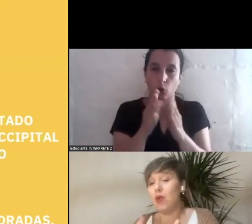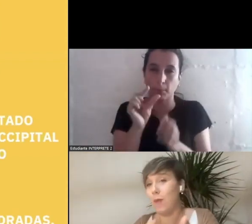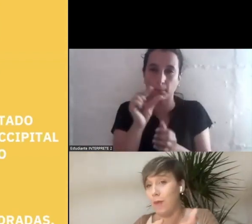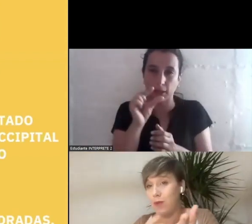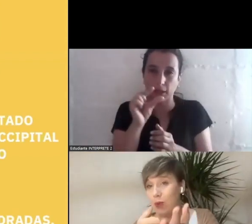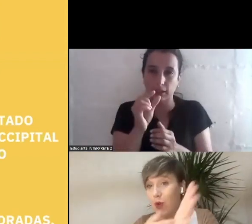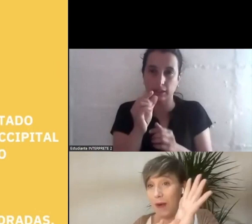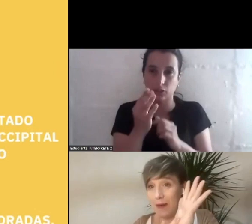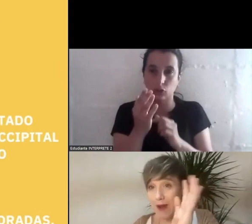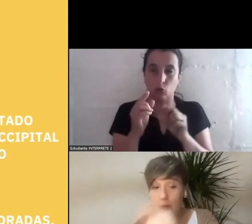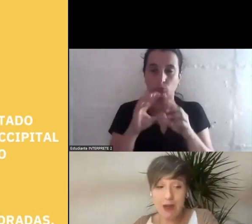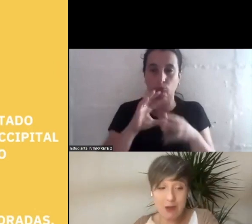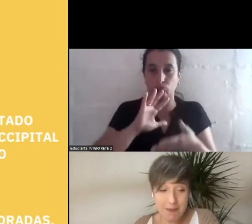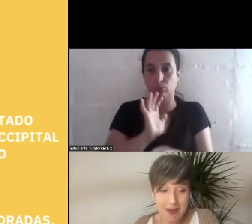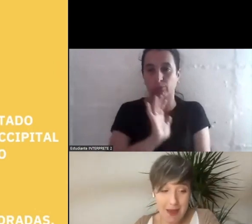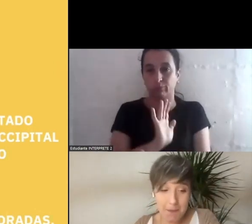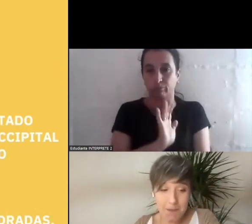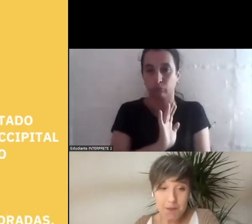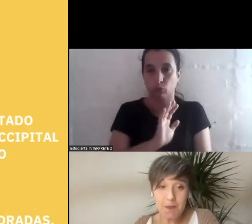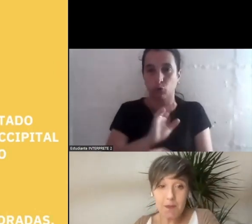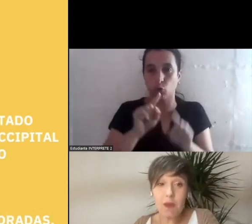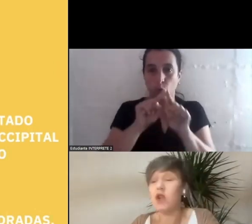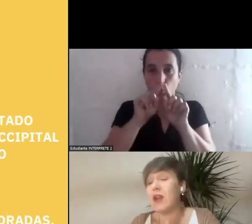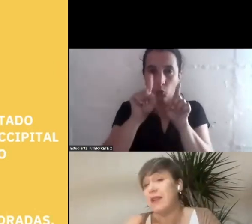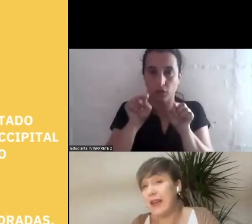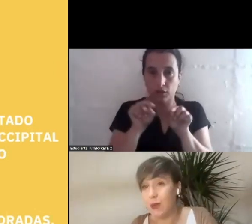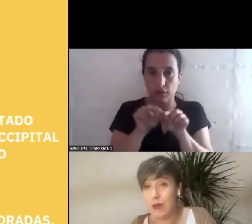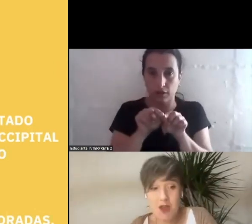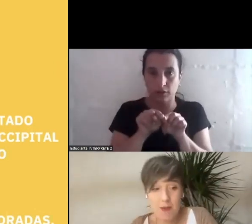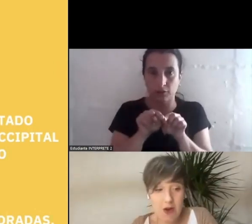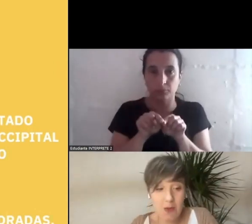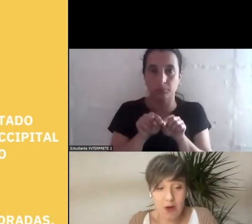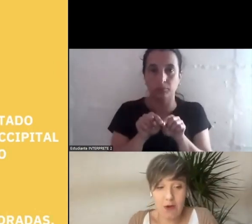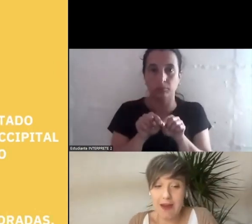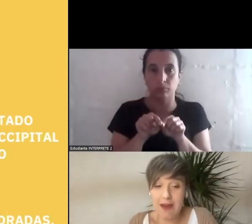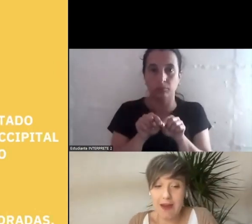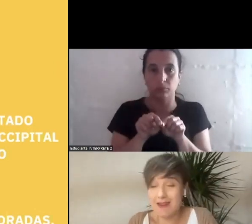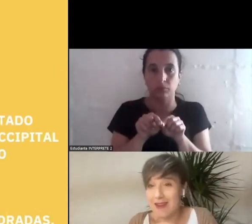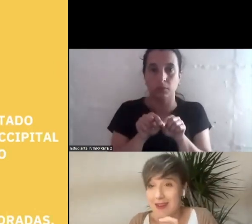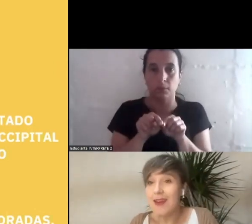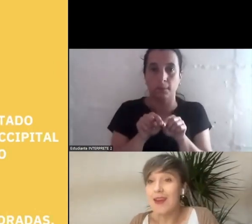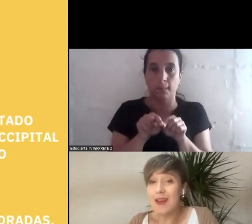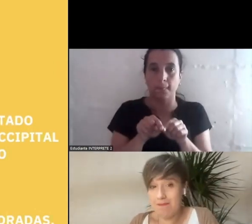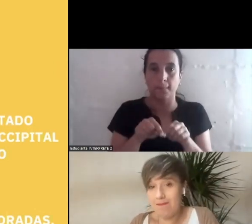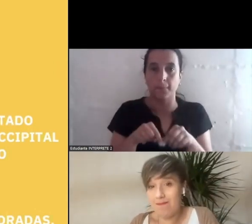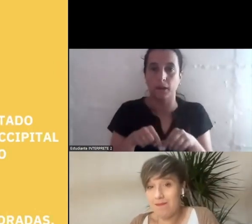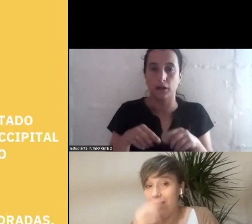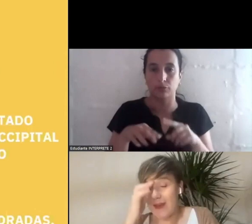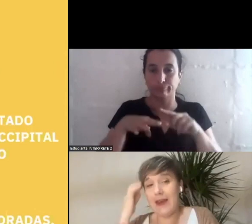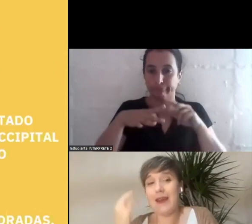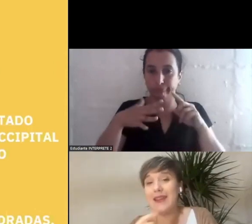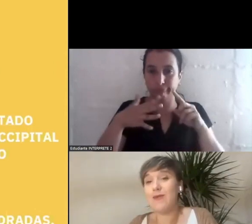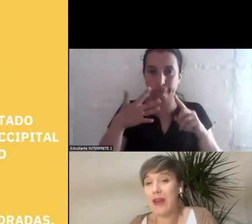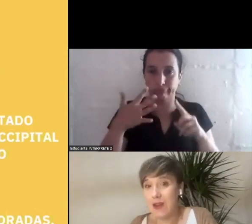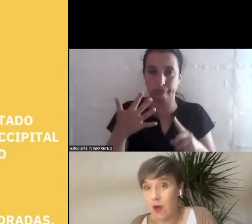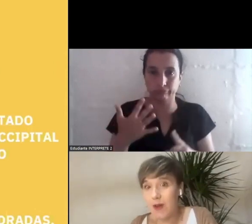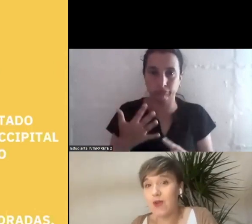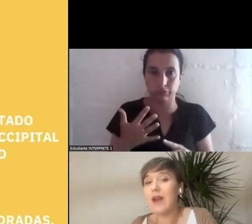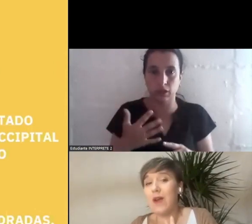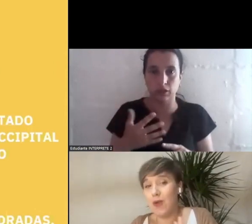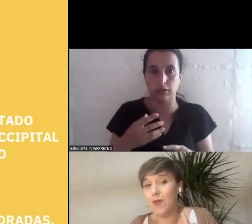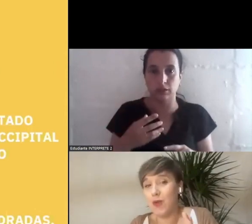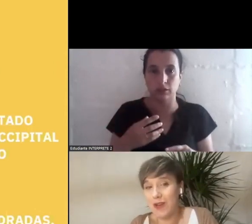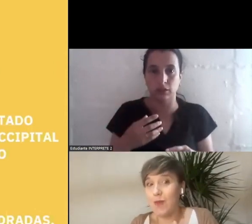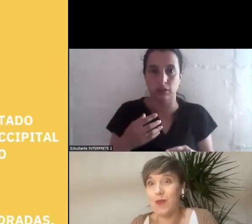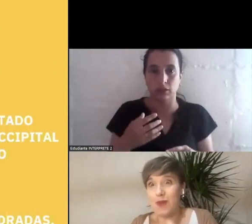tienen un surco palmar único también, los genitales son de un tamaño menor. Bueno, hay ciertos indicativos